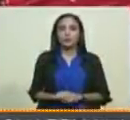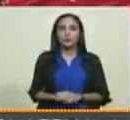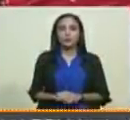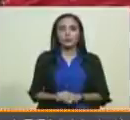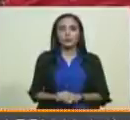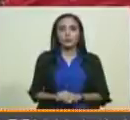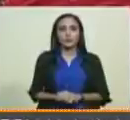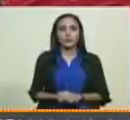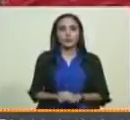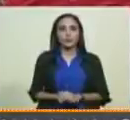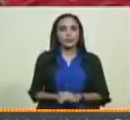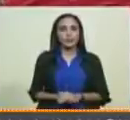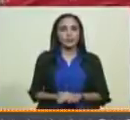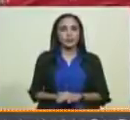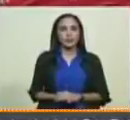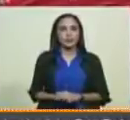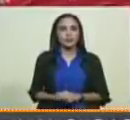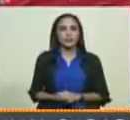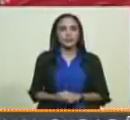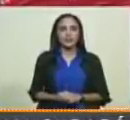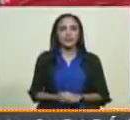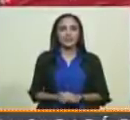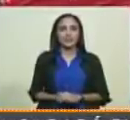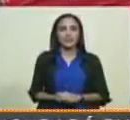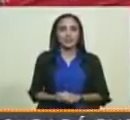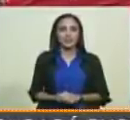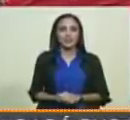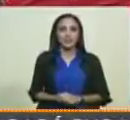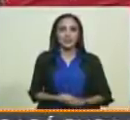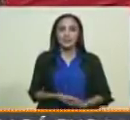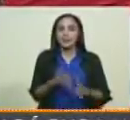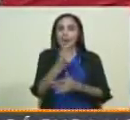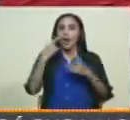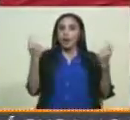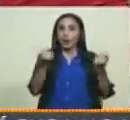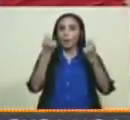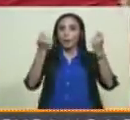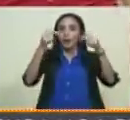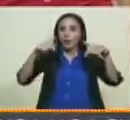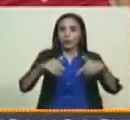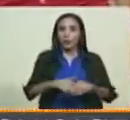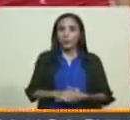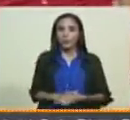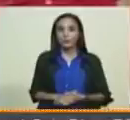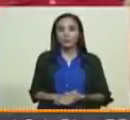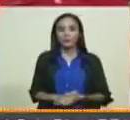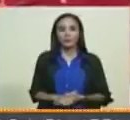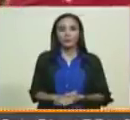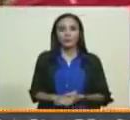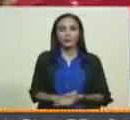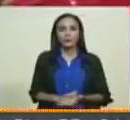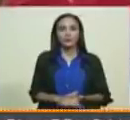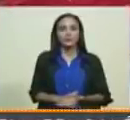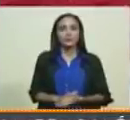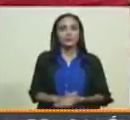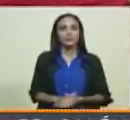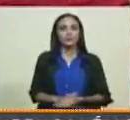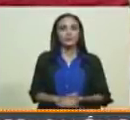campaña heroica, sino vengo a anunciar las nuevas victorias de la patria